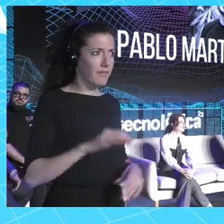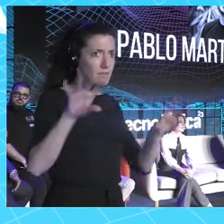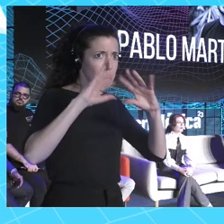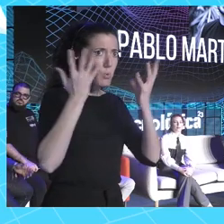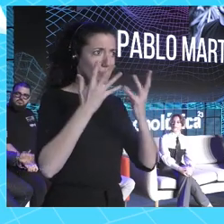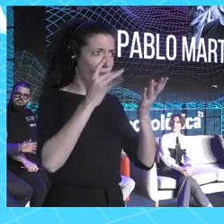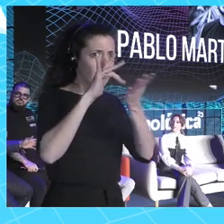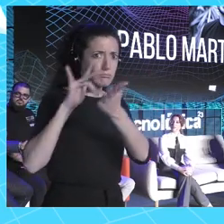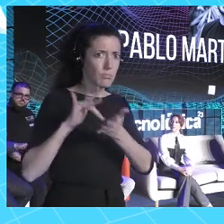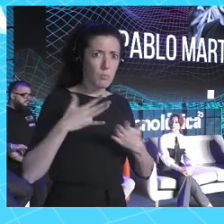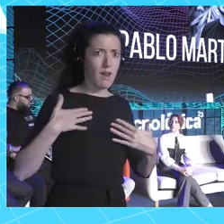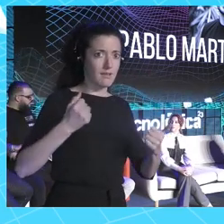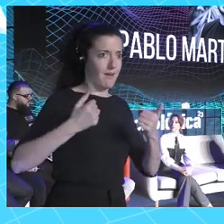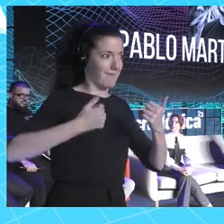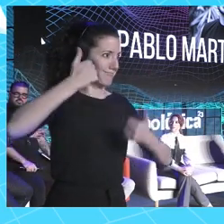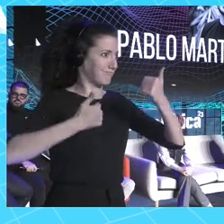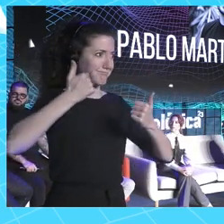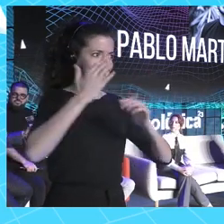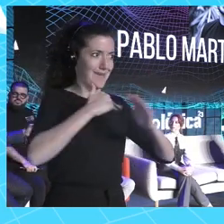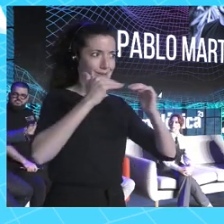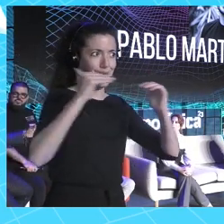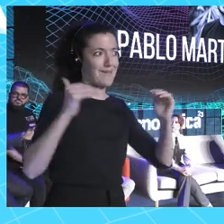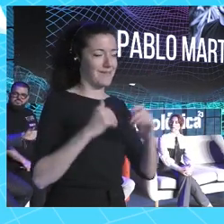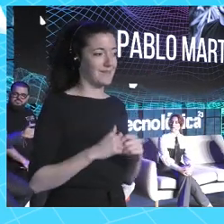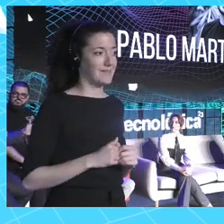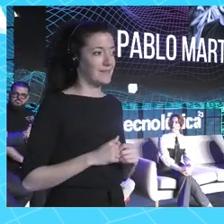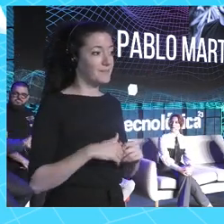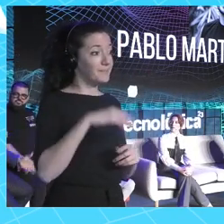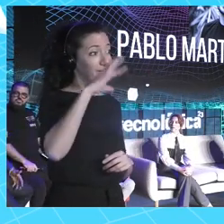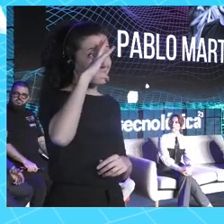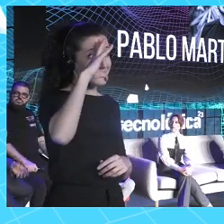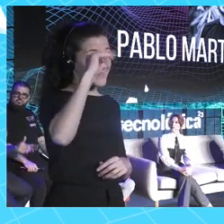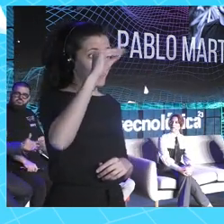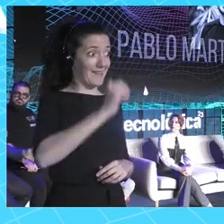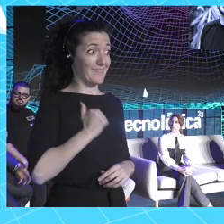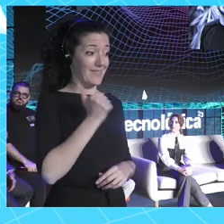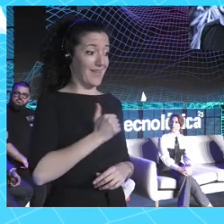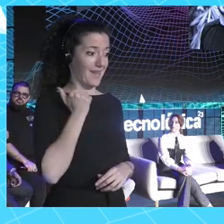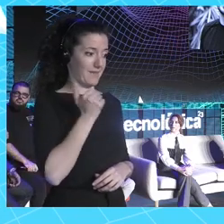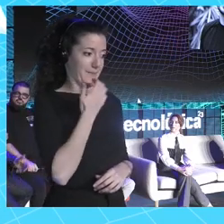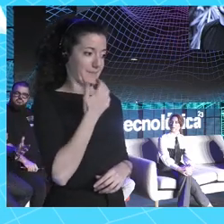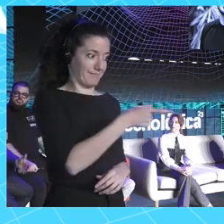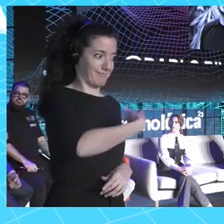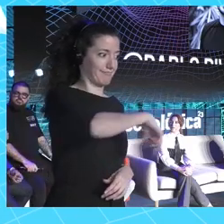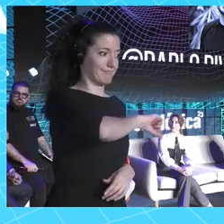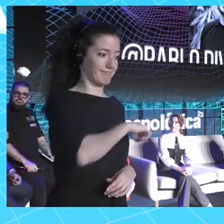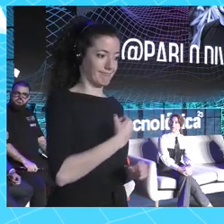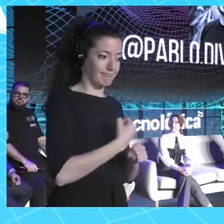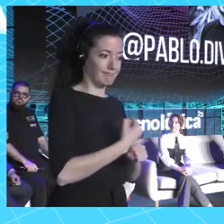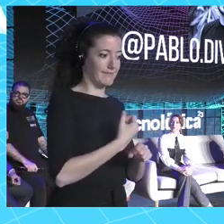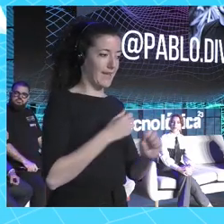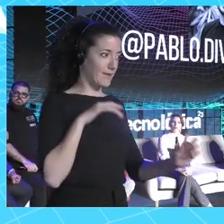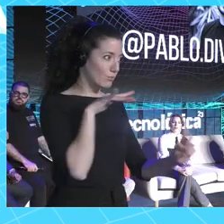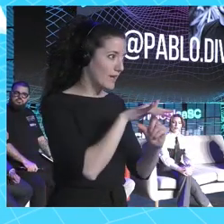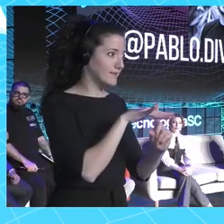yo creo que la Inteligencia artificial la labor de influencers como ustedes de generadores de contenidos de los que se encuentran aquí